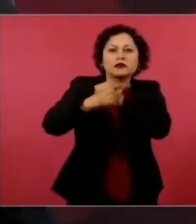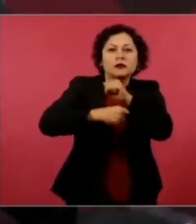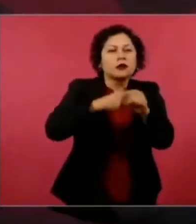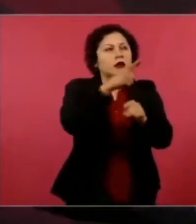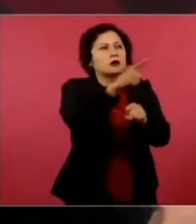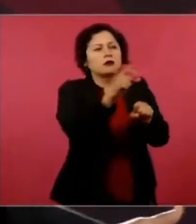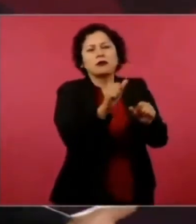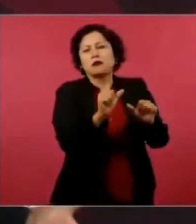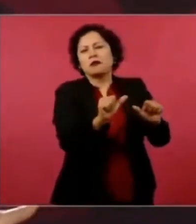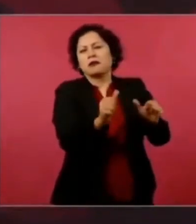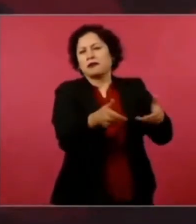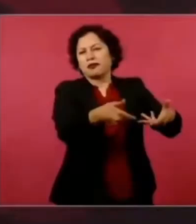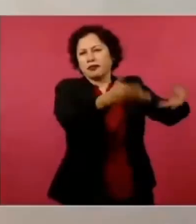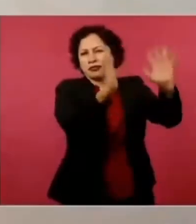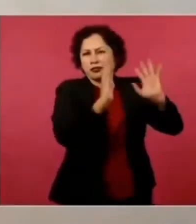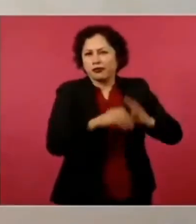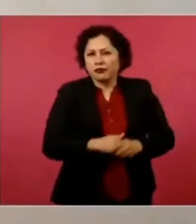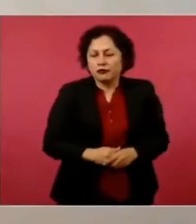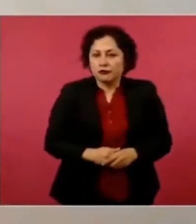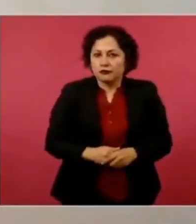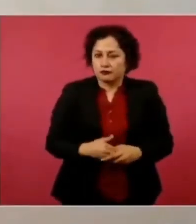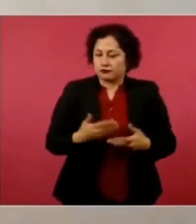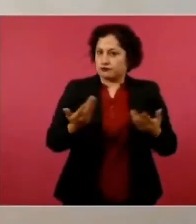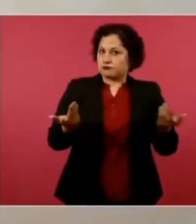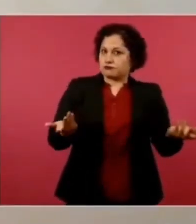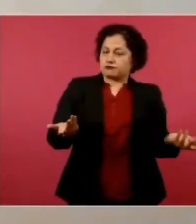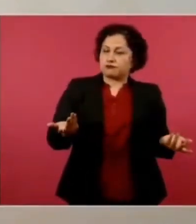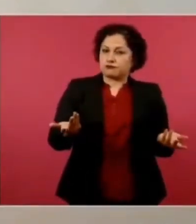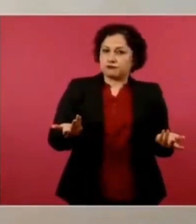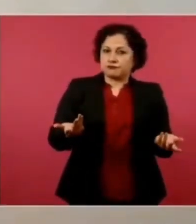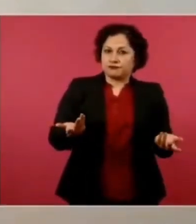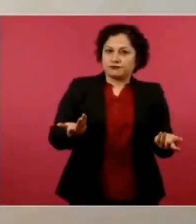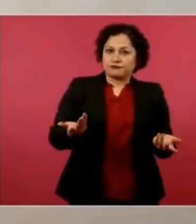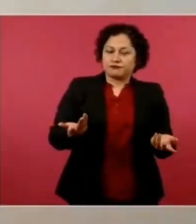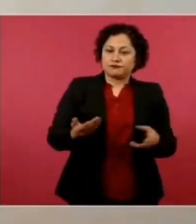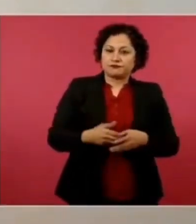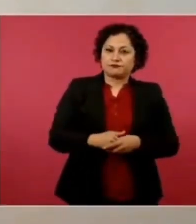Bueno, 25,000 millones es